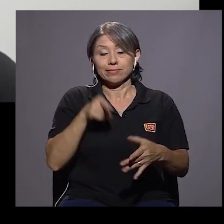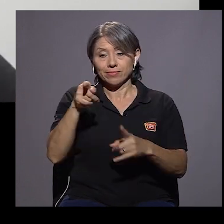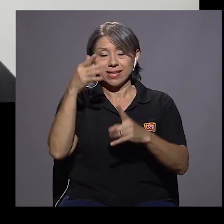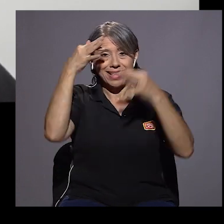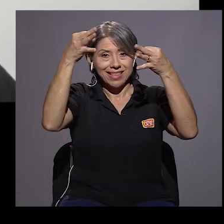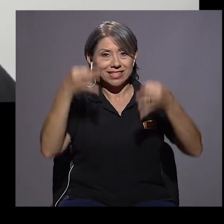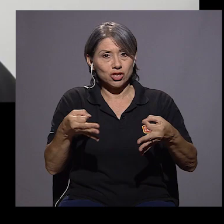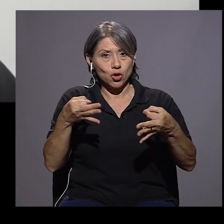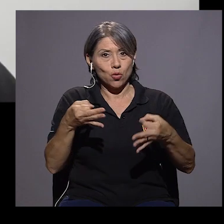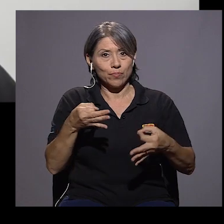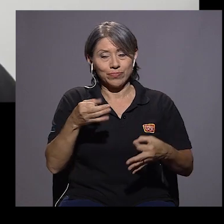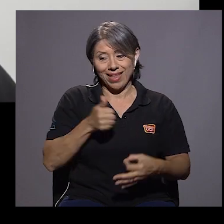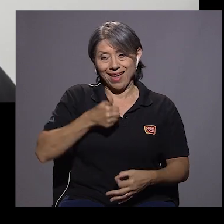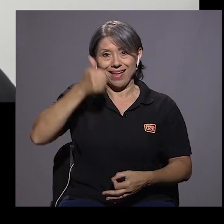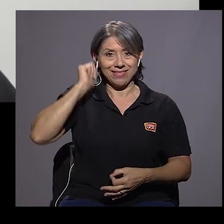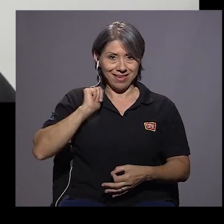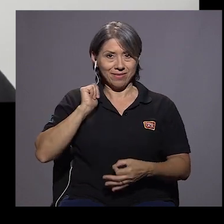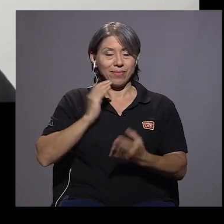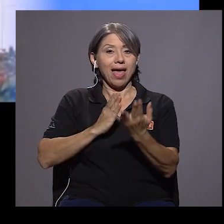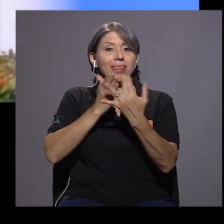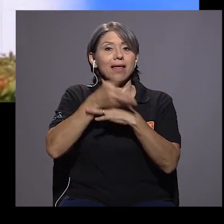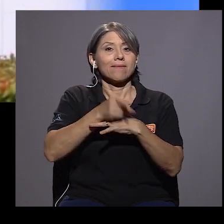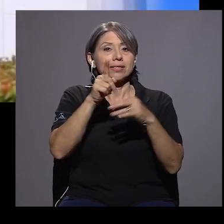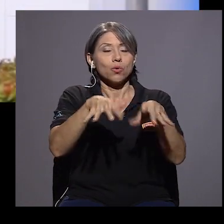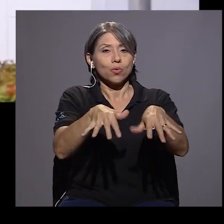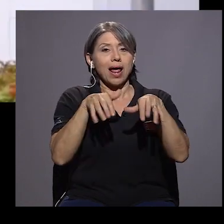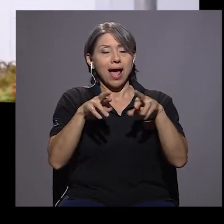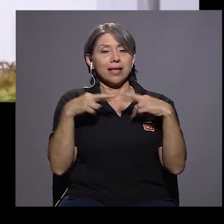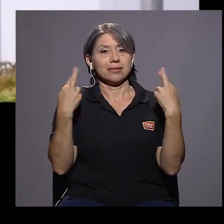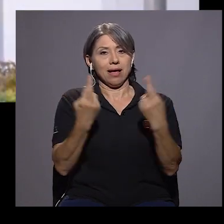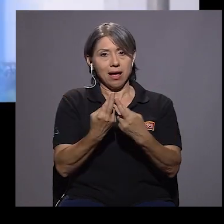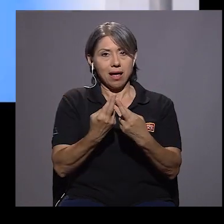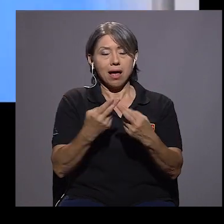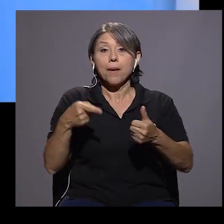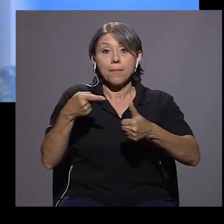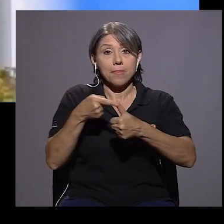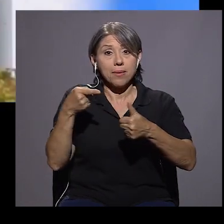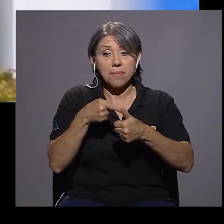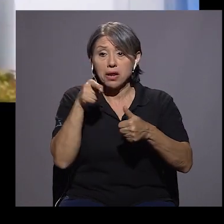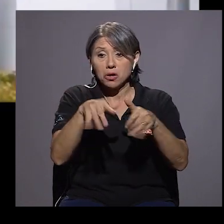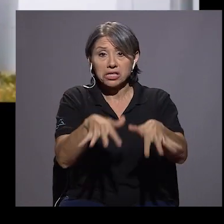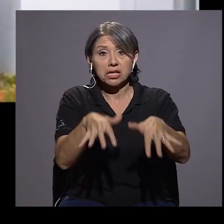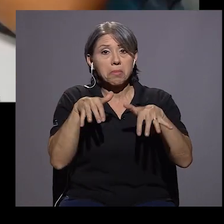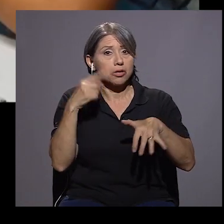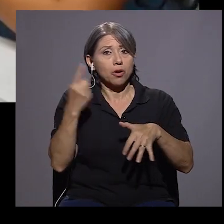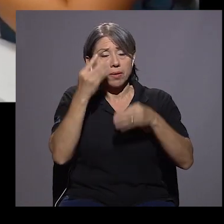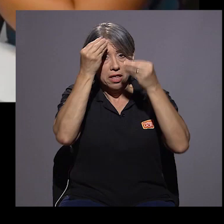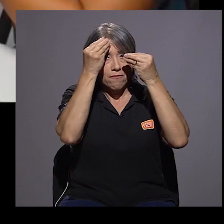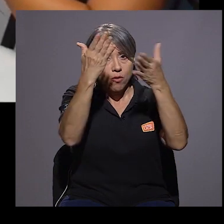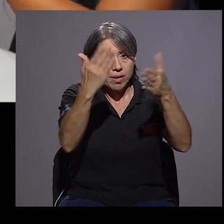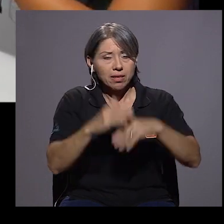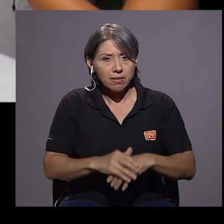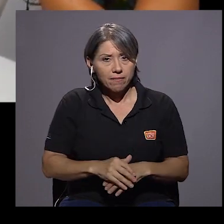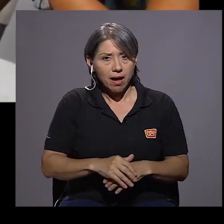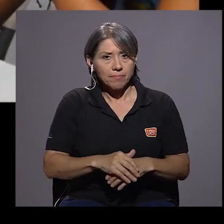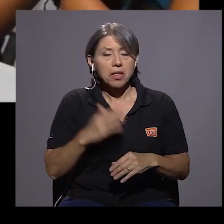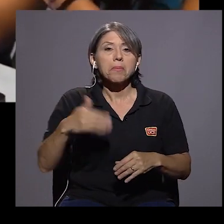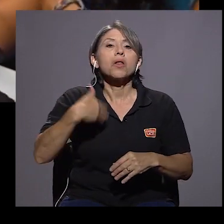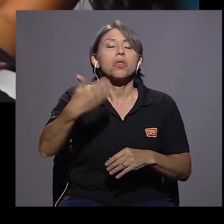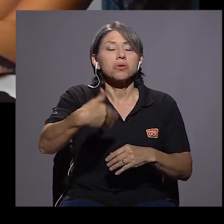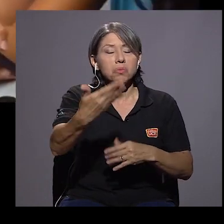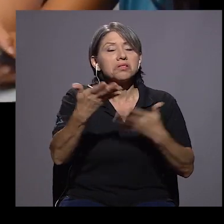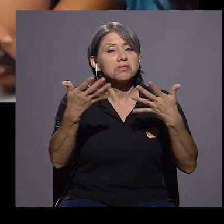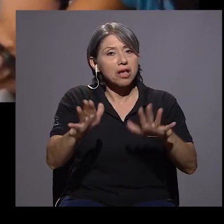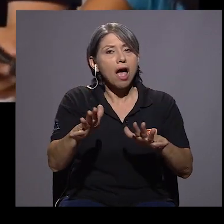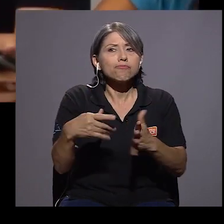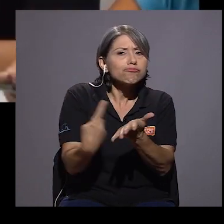estudiantes. Esta decisión se tomó el día de ayer mediante una asamblea que en un primer momento fue nada más informativa y